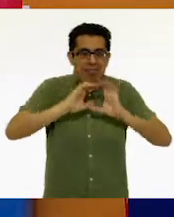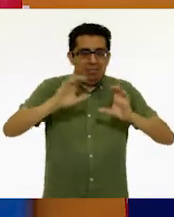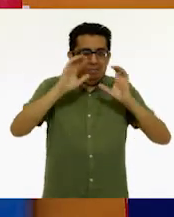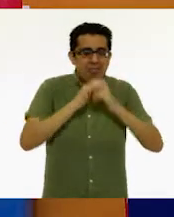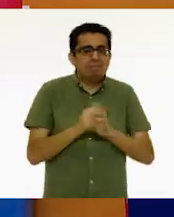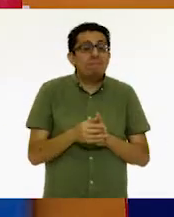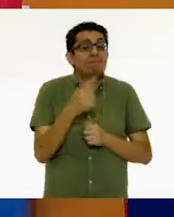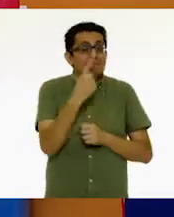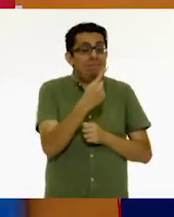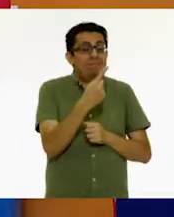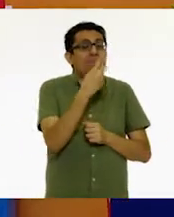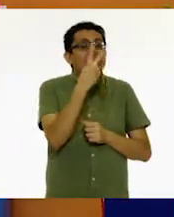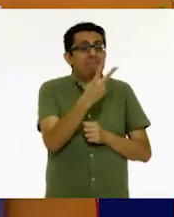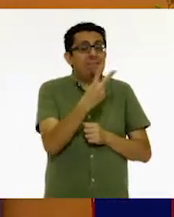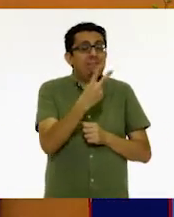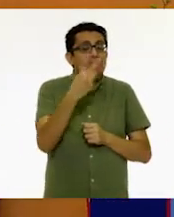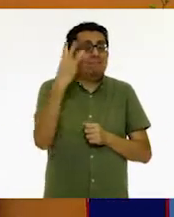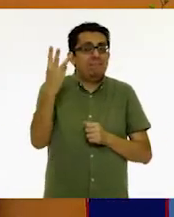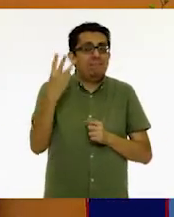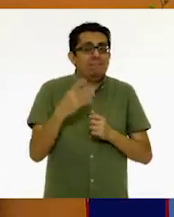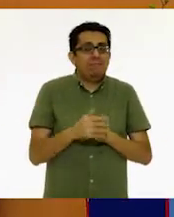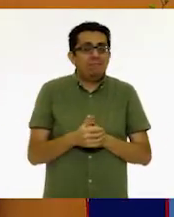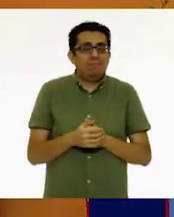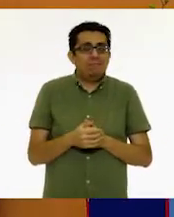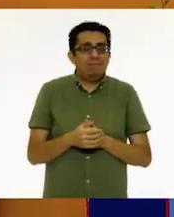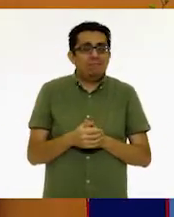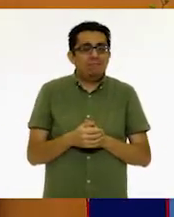Una, dos, tres. Tres.